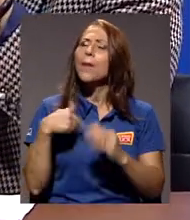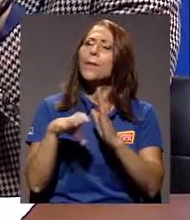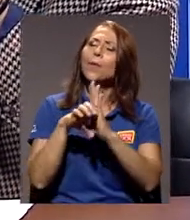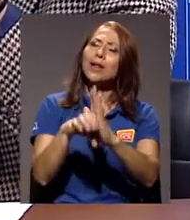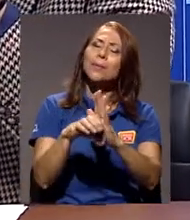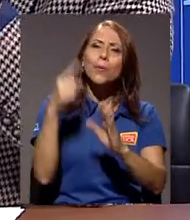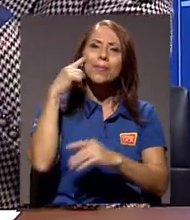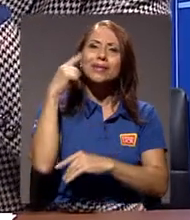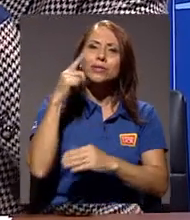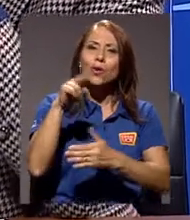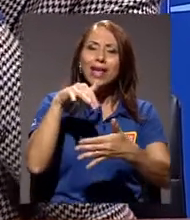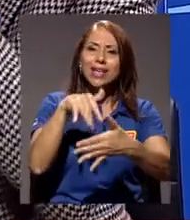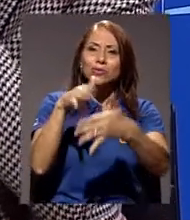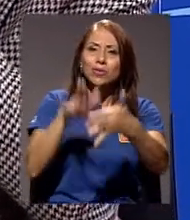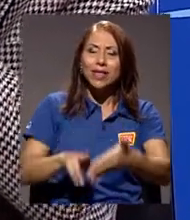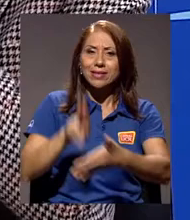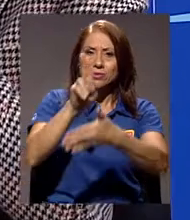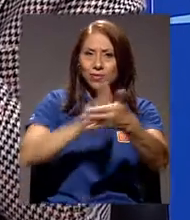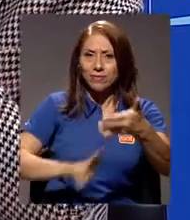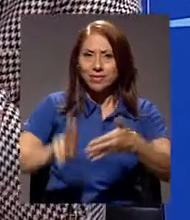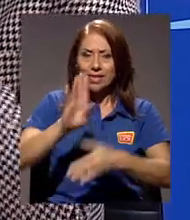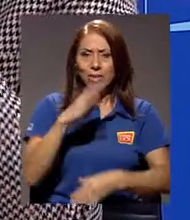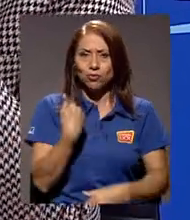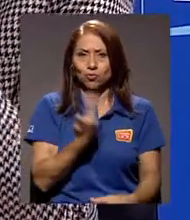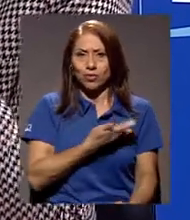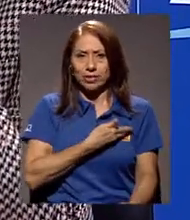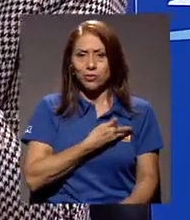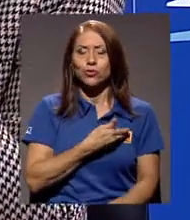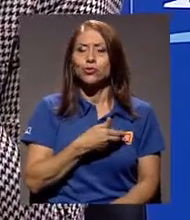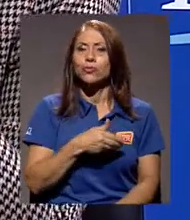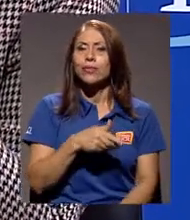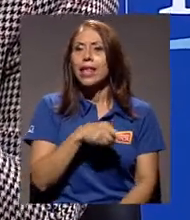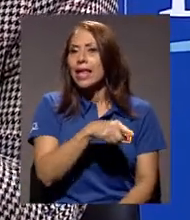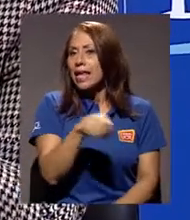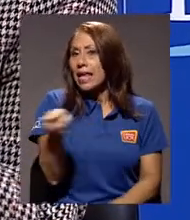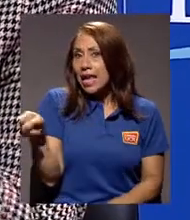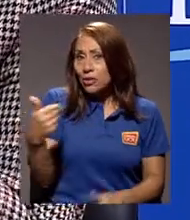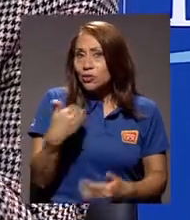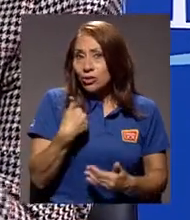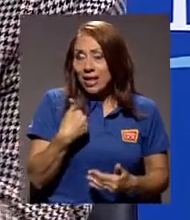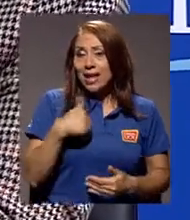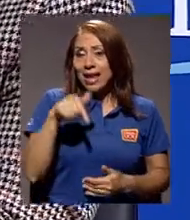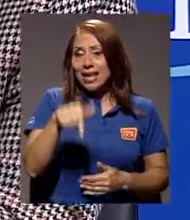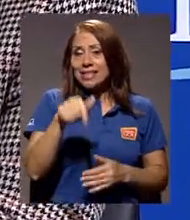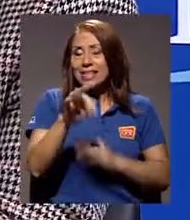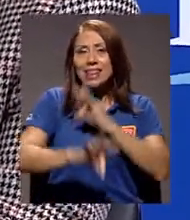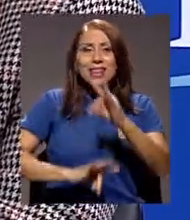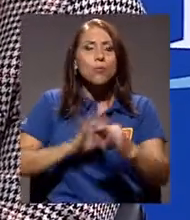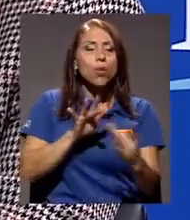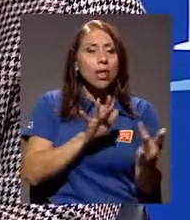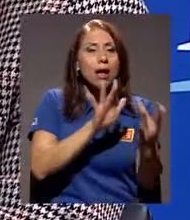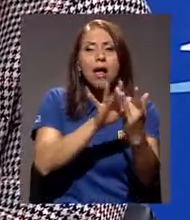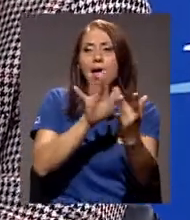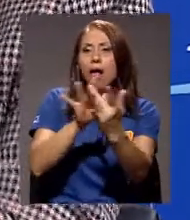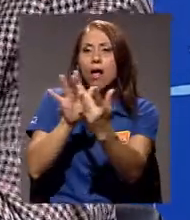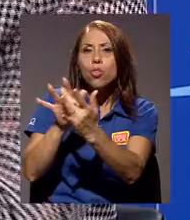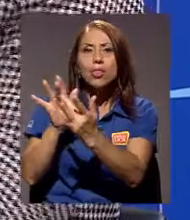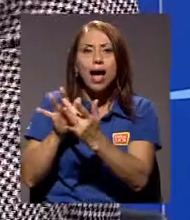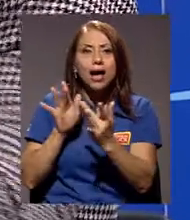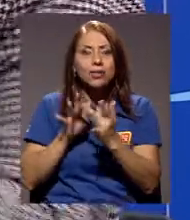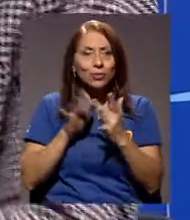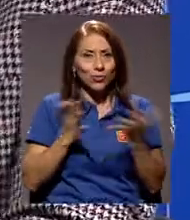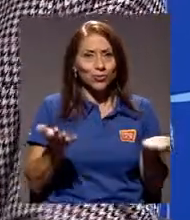estudiantes universitarios nuestros el poder tener este tipo de redes o de contactos del